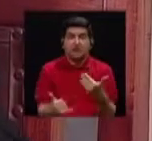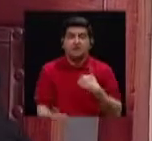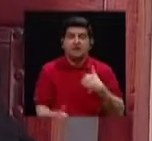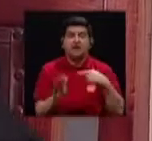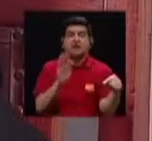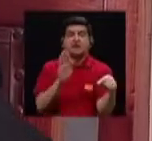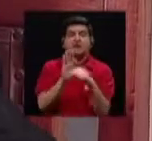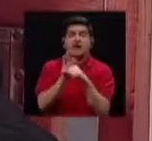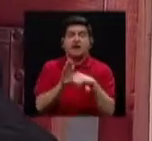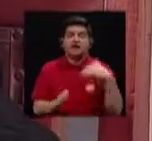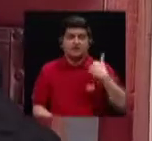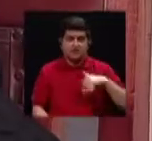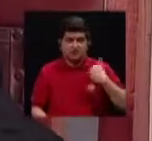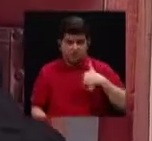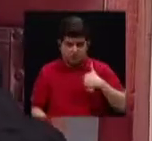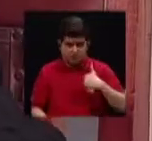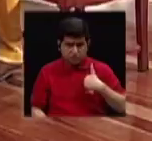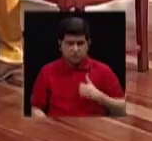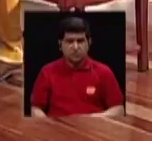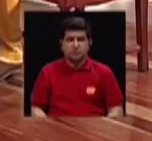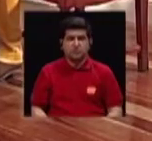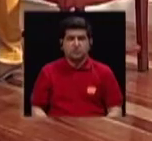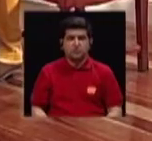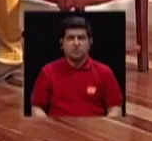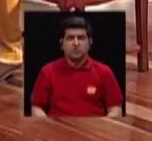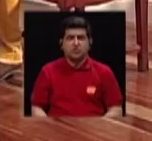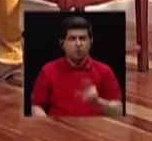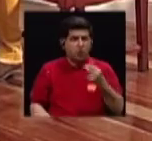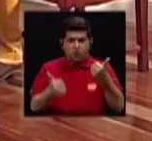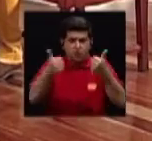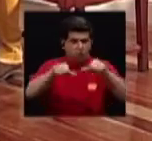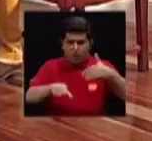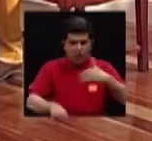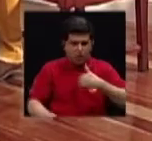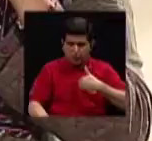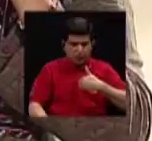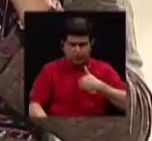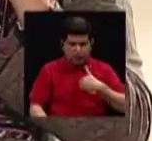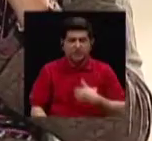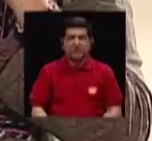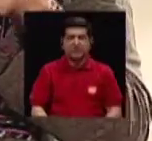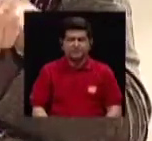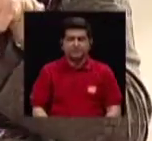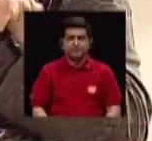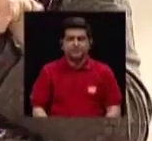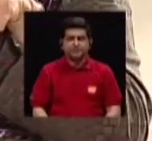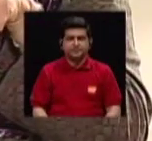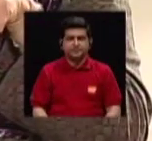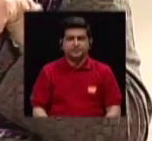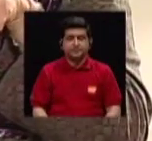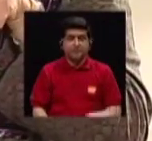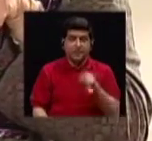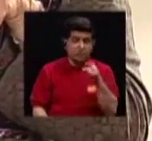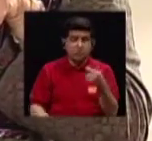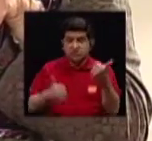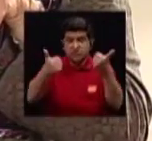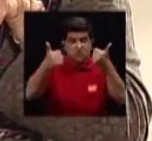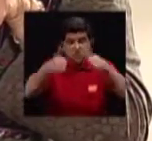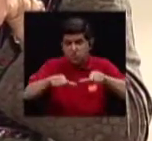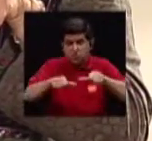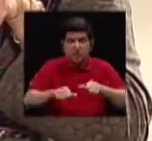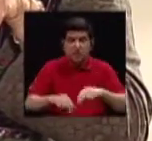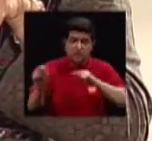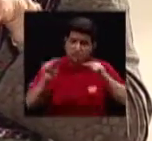del señor. Claro, no hay un acuerdo. Exactamente. O sea, solo vas ahí porque o no estás de acuerdo con lo que se